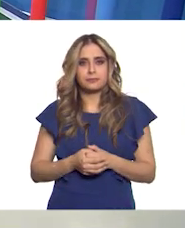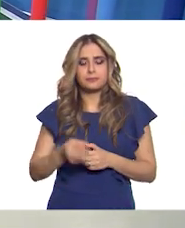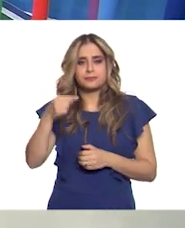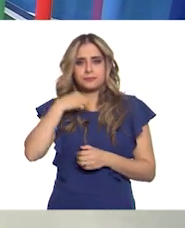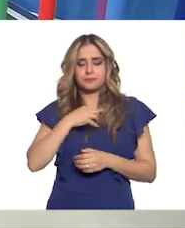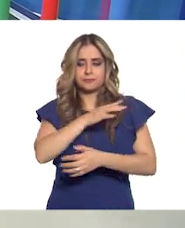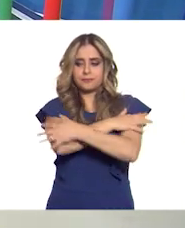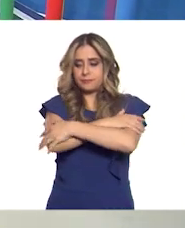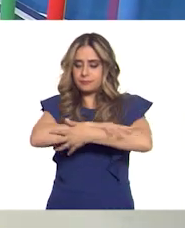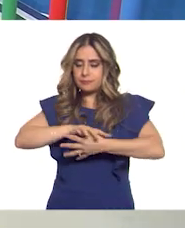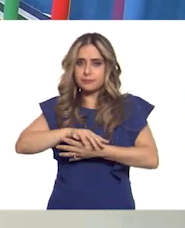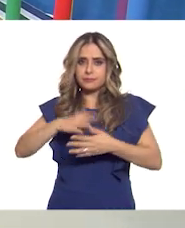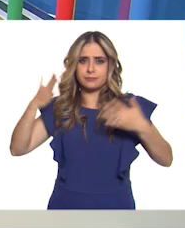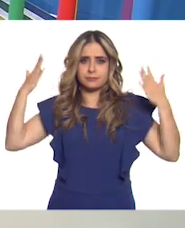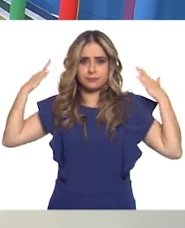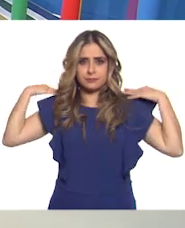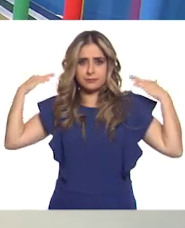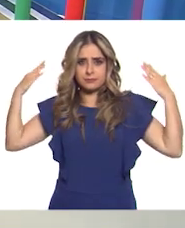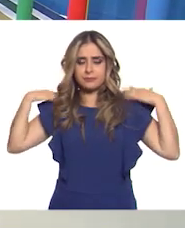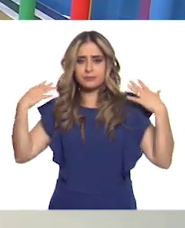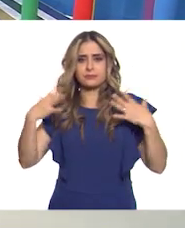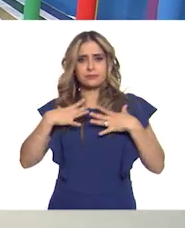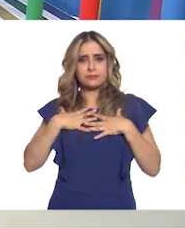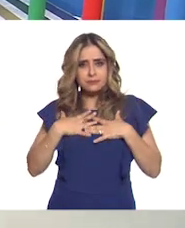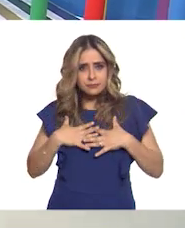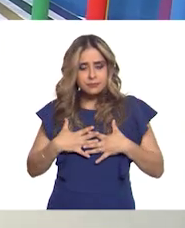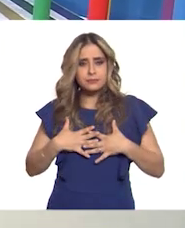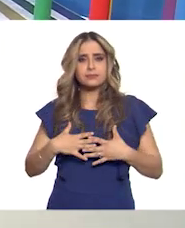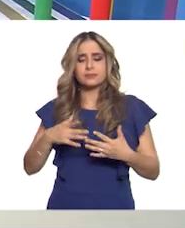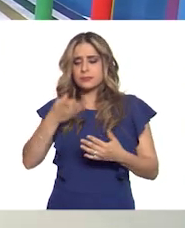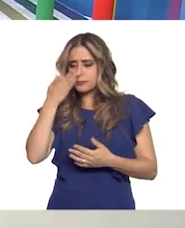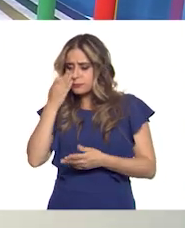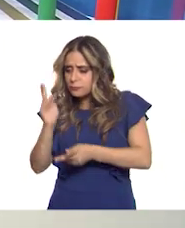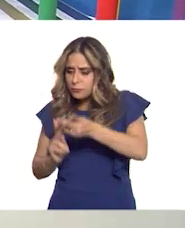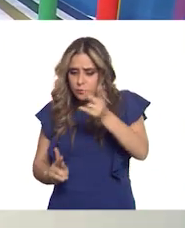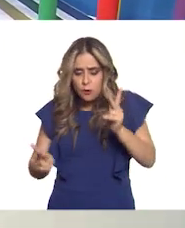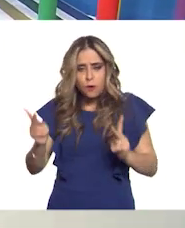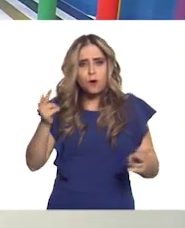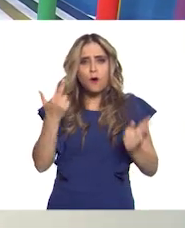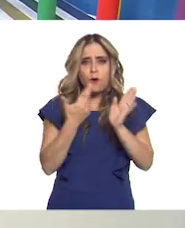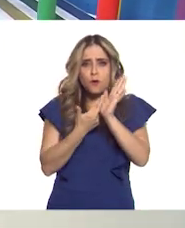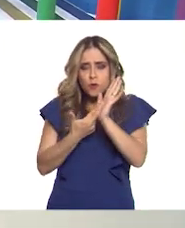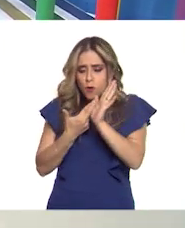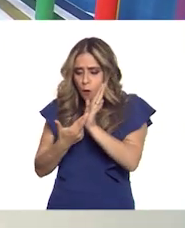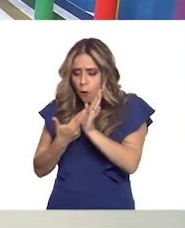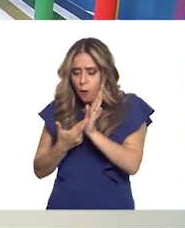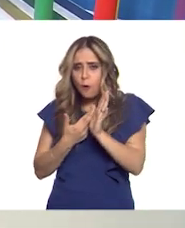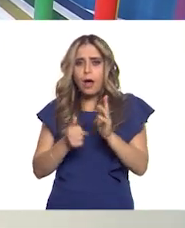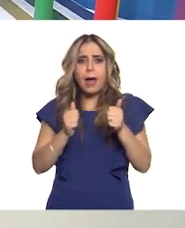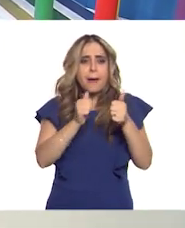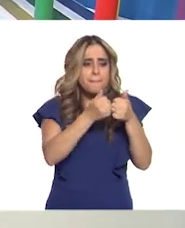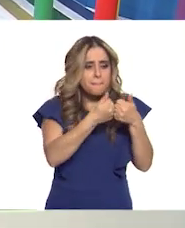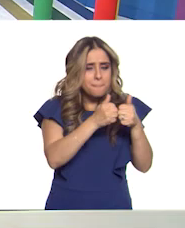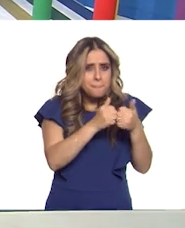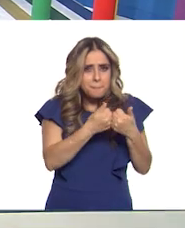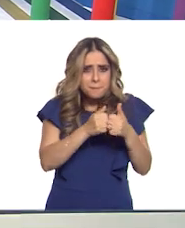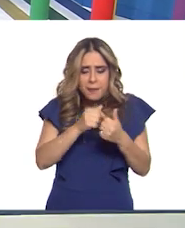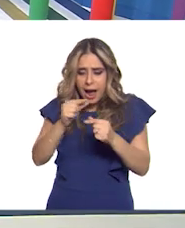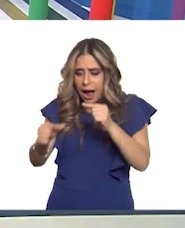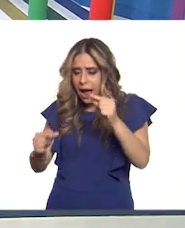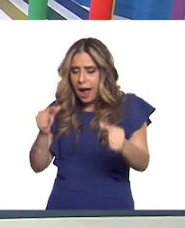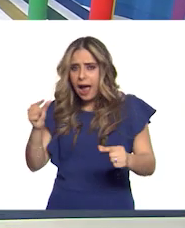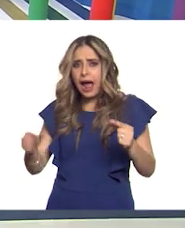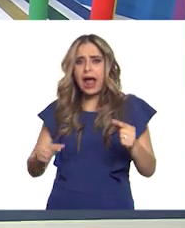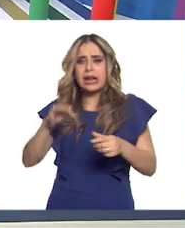Brazos, espaldas, senos desnudos, azucenas, rosas, panecillos de marfil coronados de